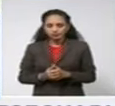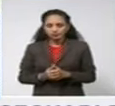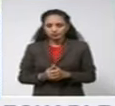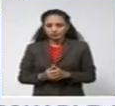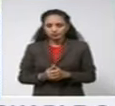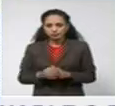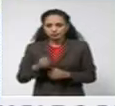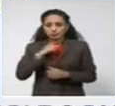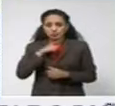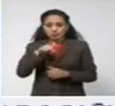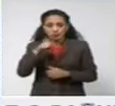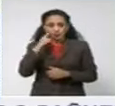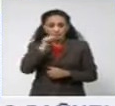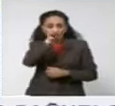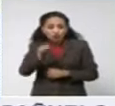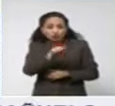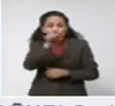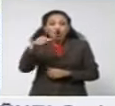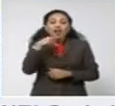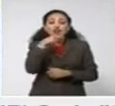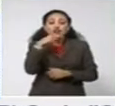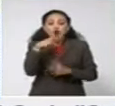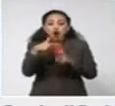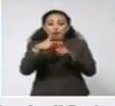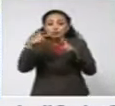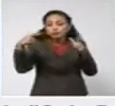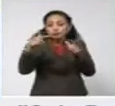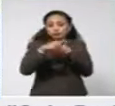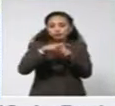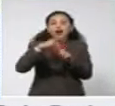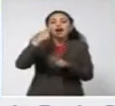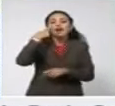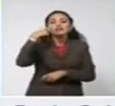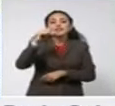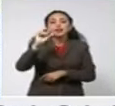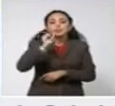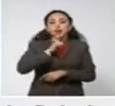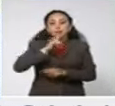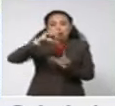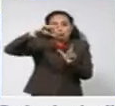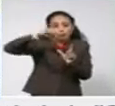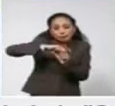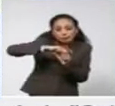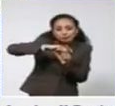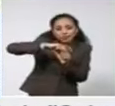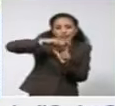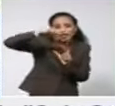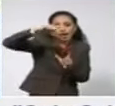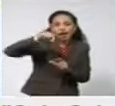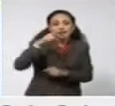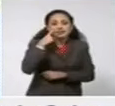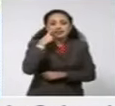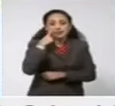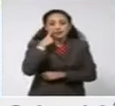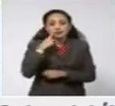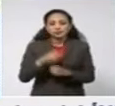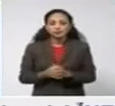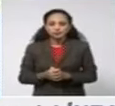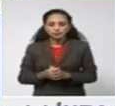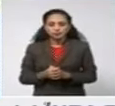roja, pues realmente se ve que hay una disminución, pero que de todas formas es una